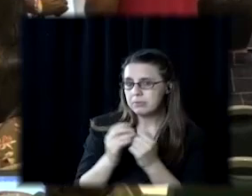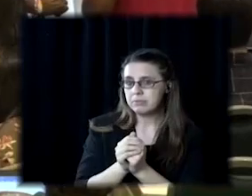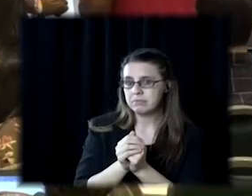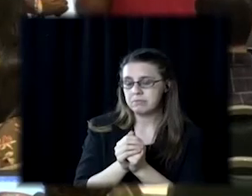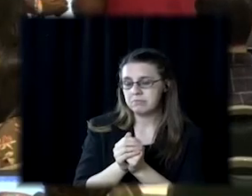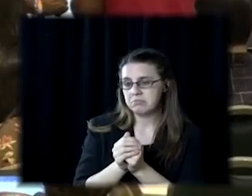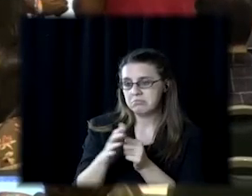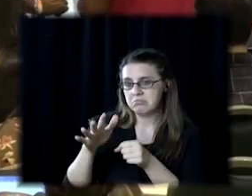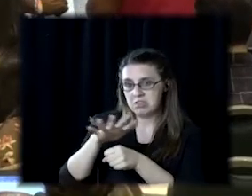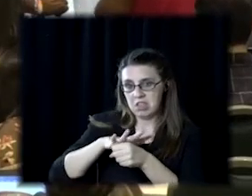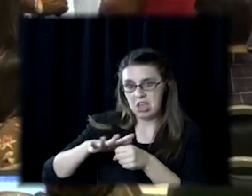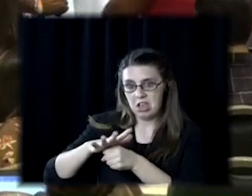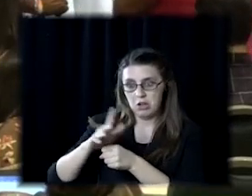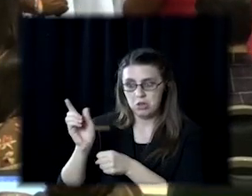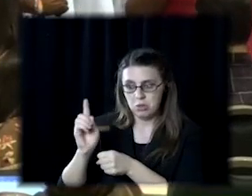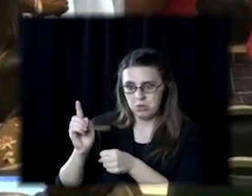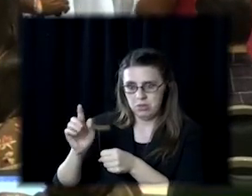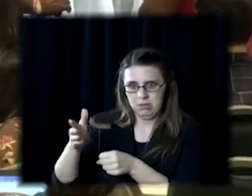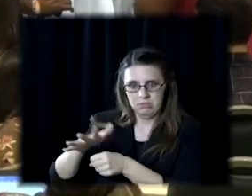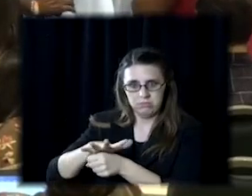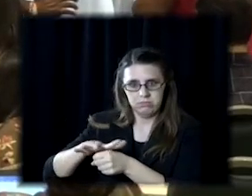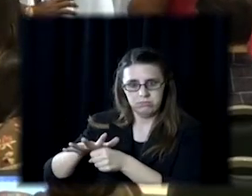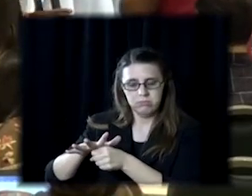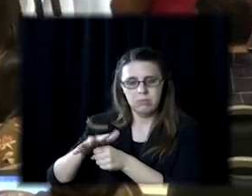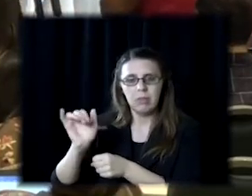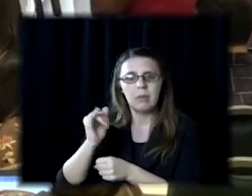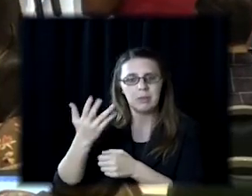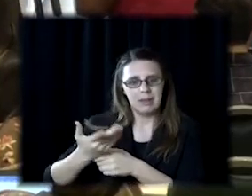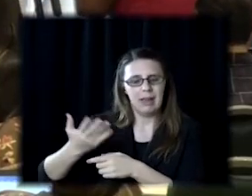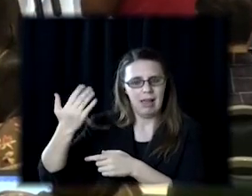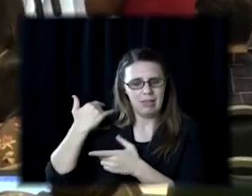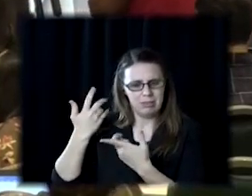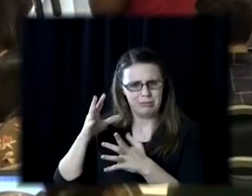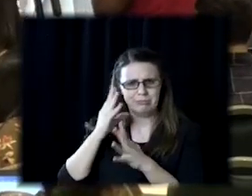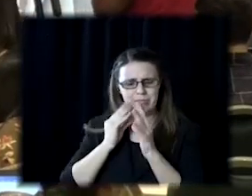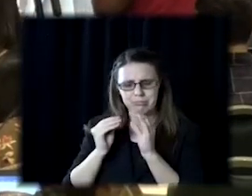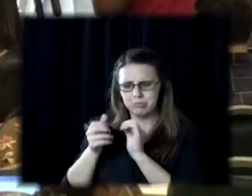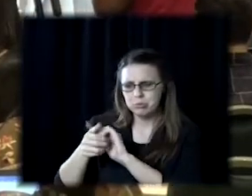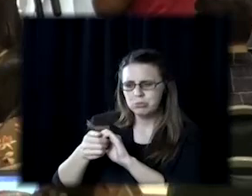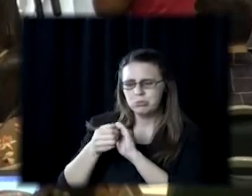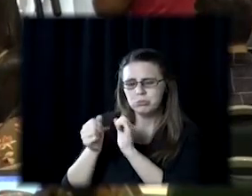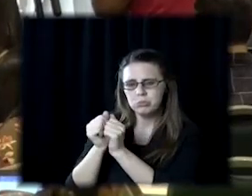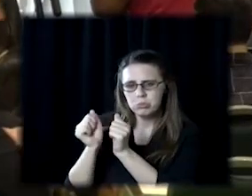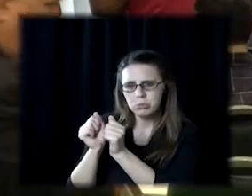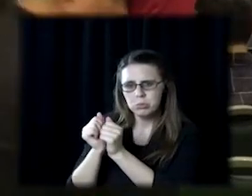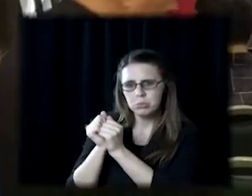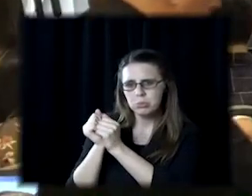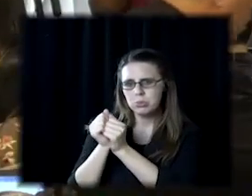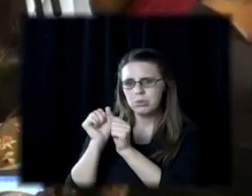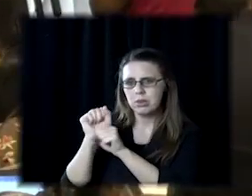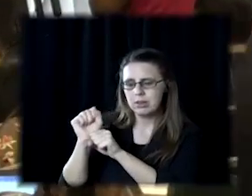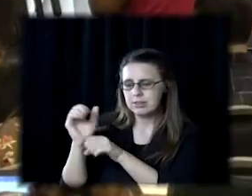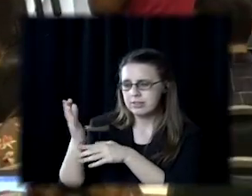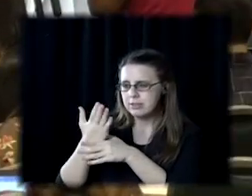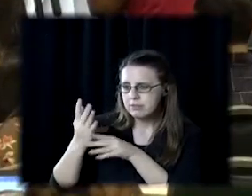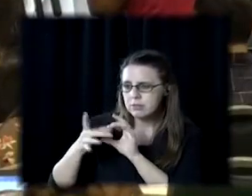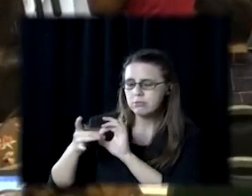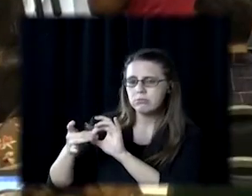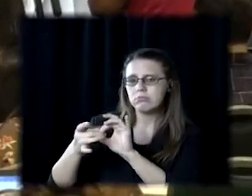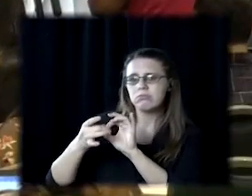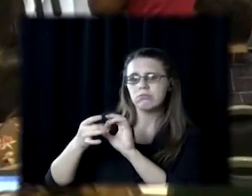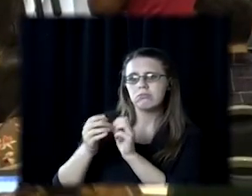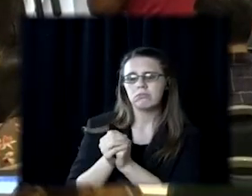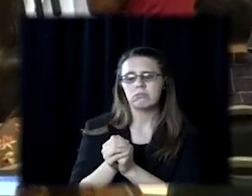geografía, también que hayan trabajado juntos, o sea, el concepto de servicios combinados. Se tomó